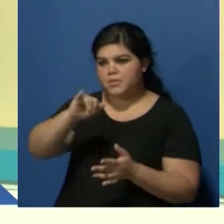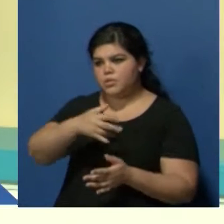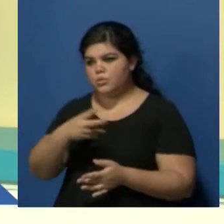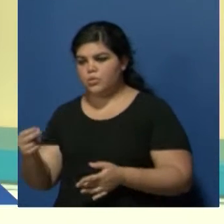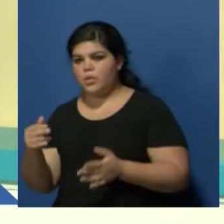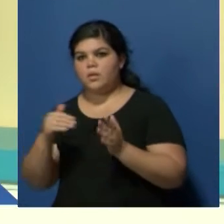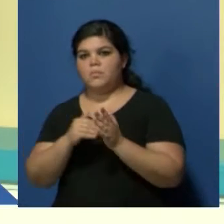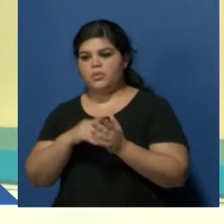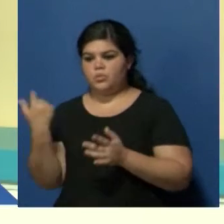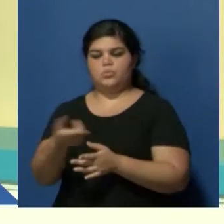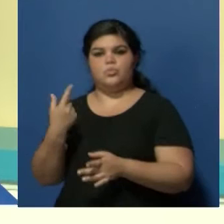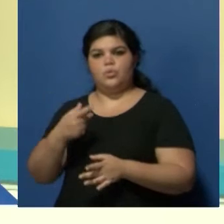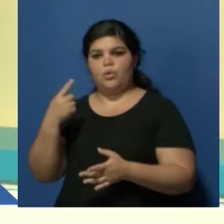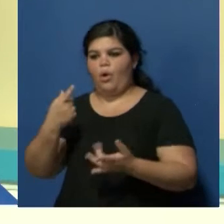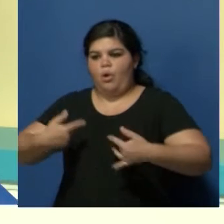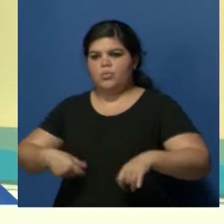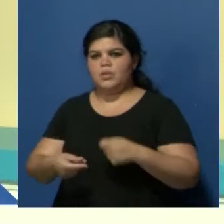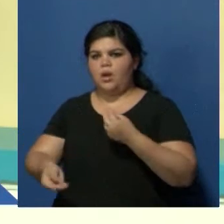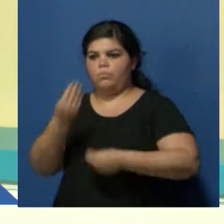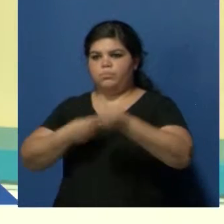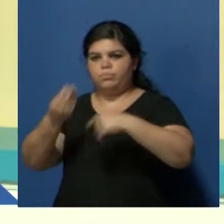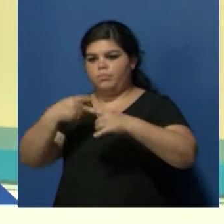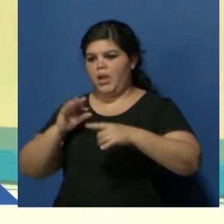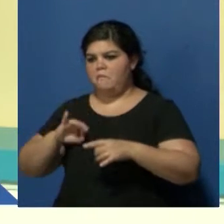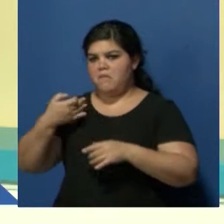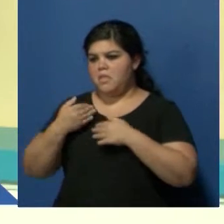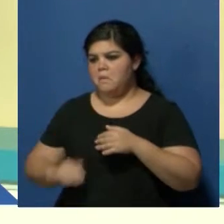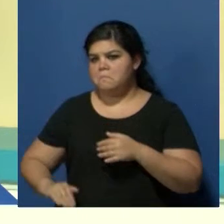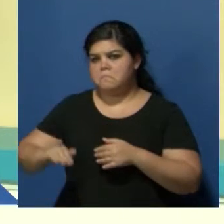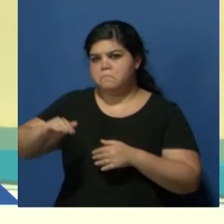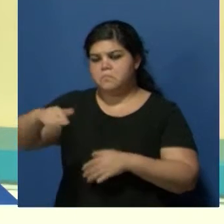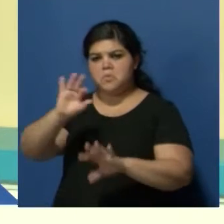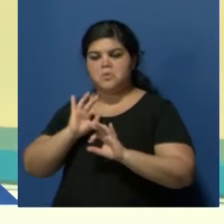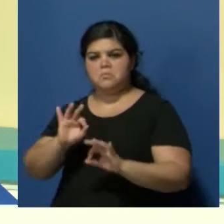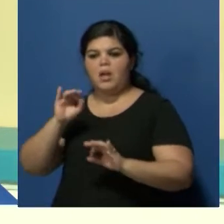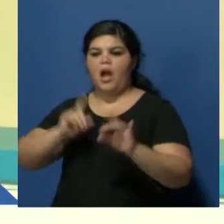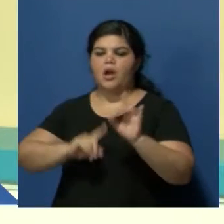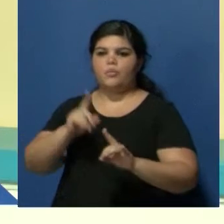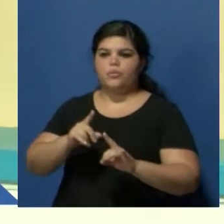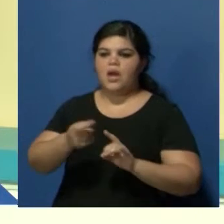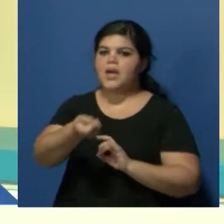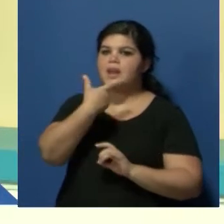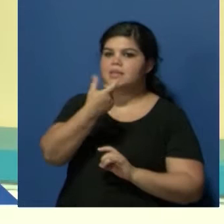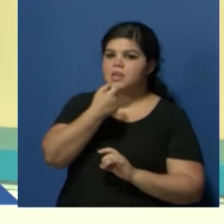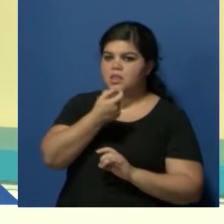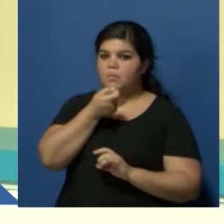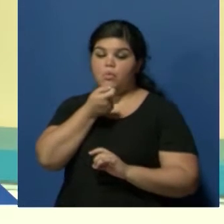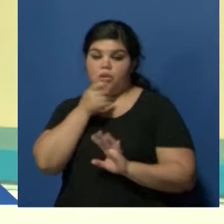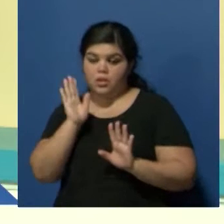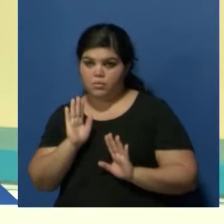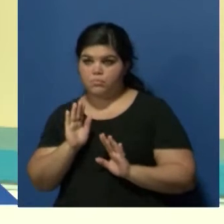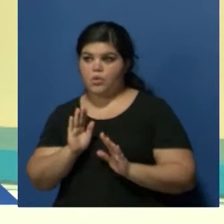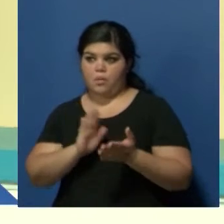humanos consumimos muchísimas sustancias a lo largo de la vida, sustancias de todo tipo, sustancias recetadas, por ejemplo, y